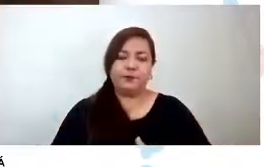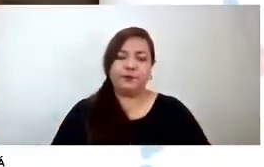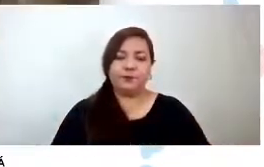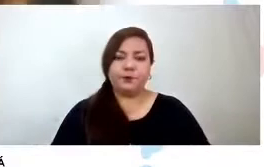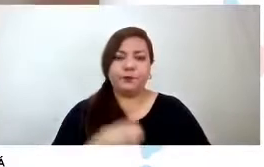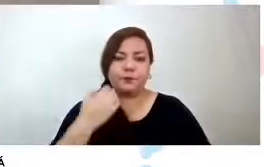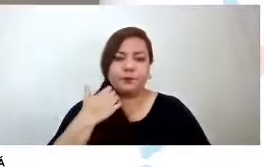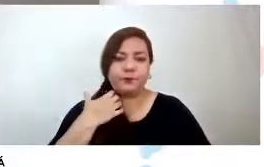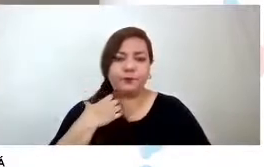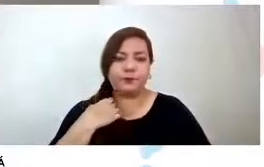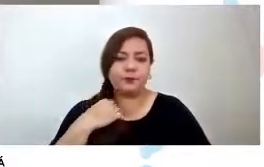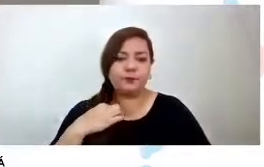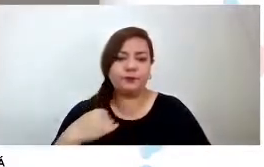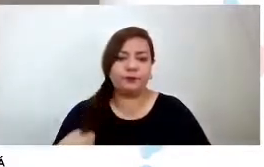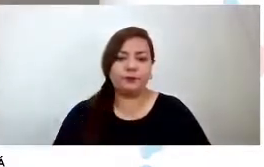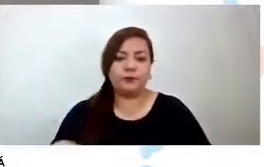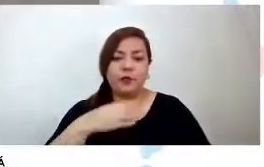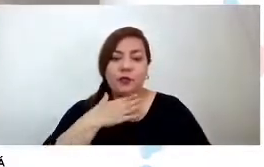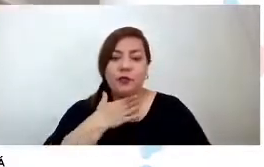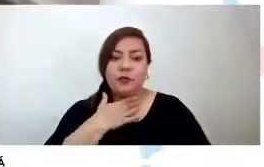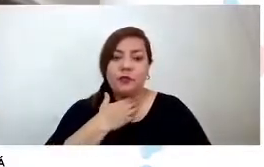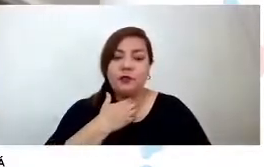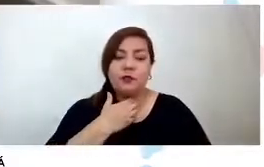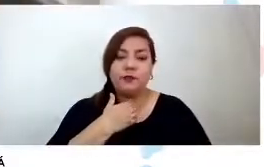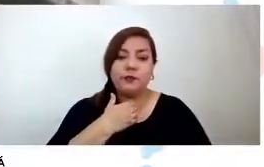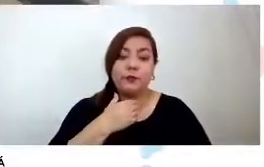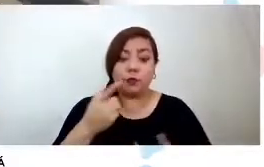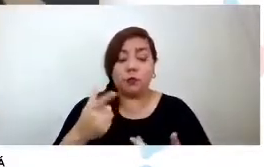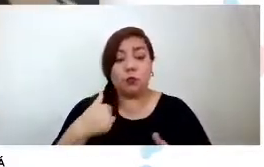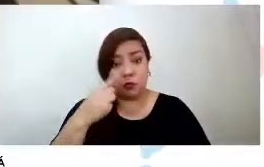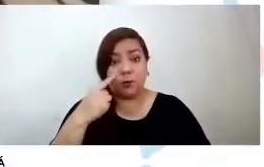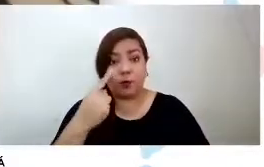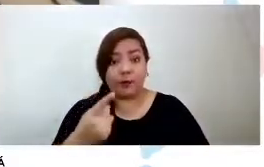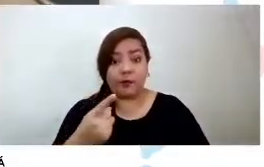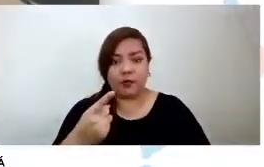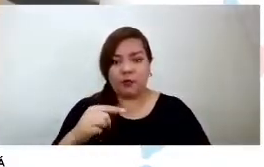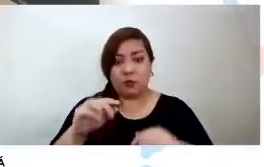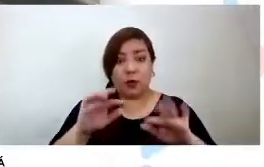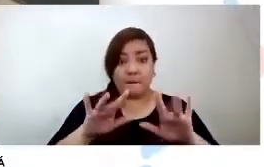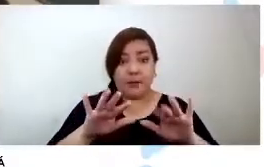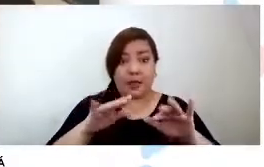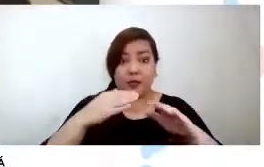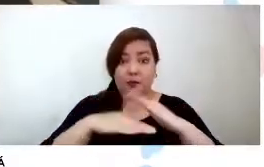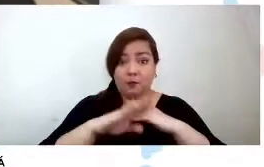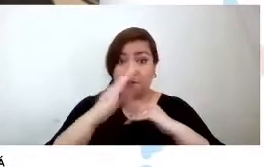De ese trabajo, nosotros, bueno, ustedes pueden visitar nuestra página web,